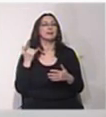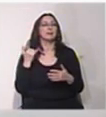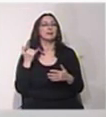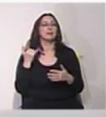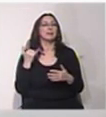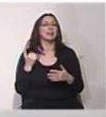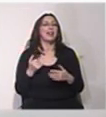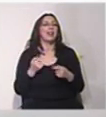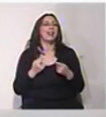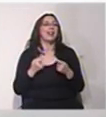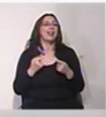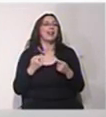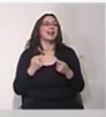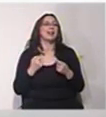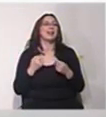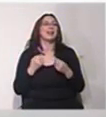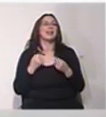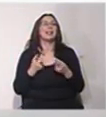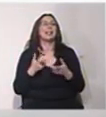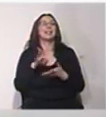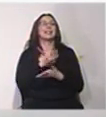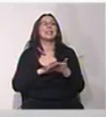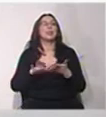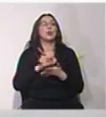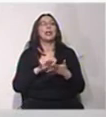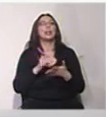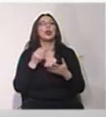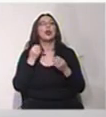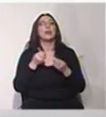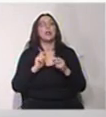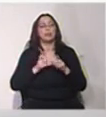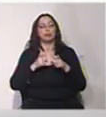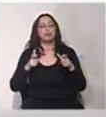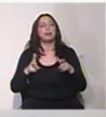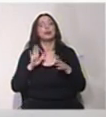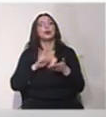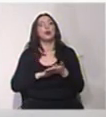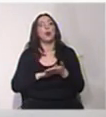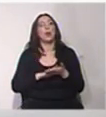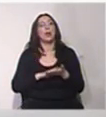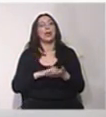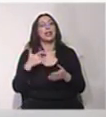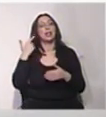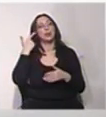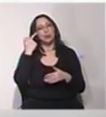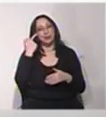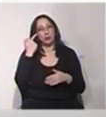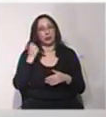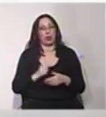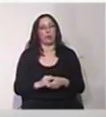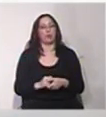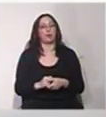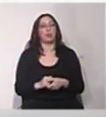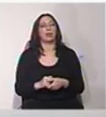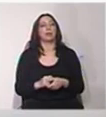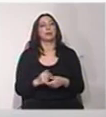dar una especie de... ¿Cuál es la situación epidemiológica de Uruguay en materia de suicidios?